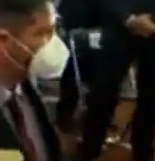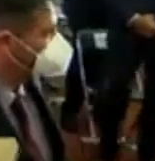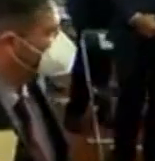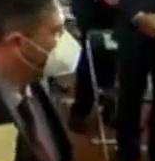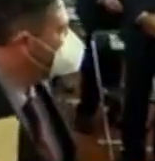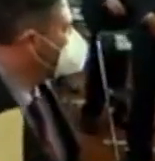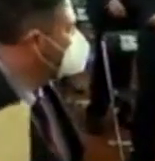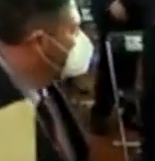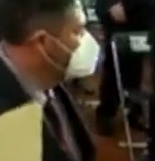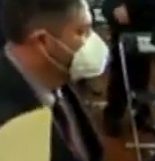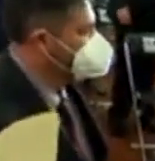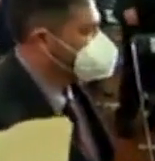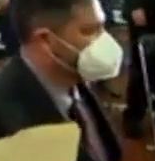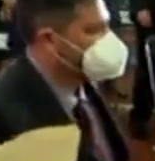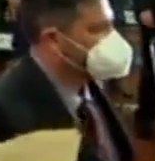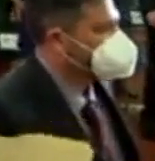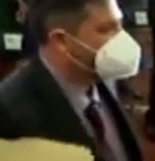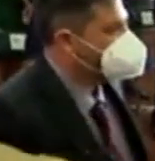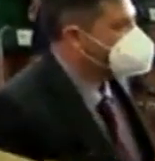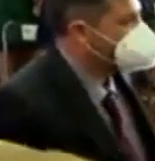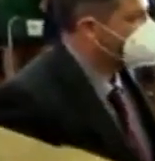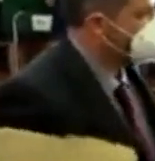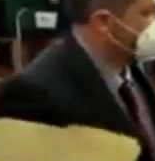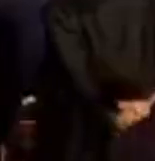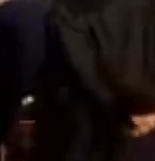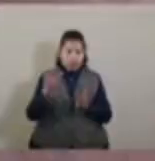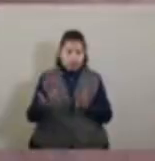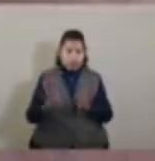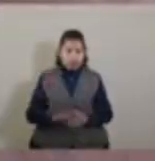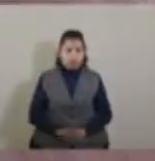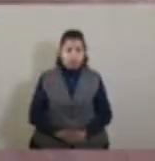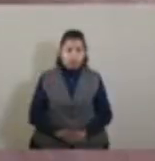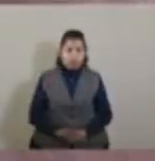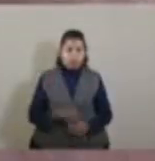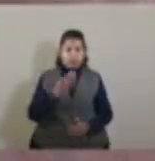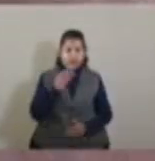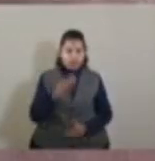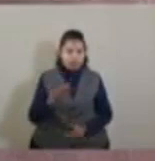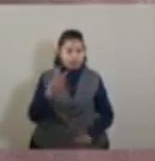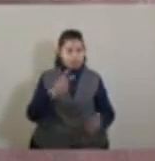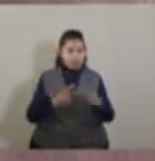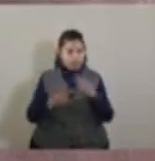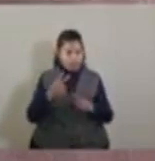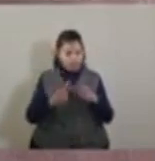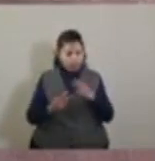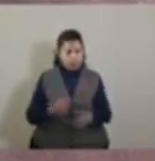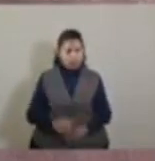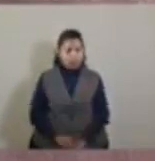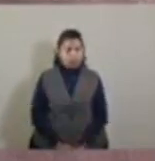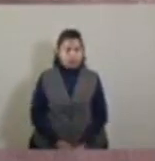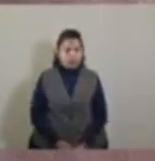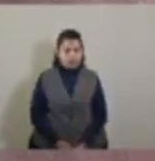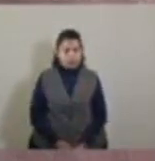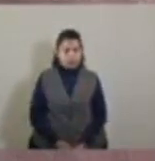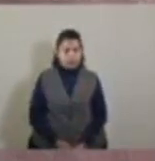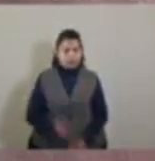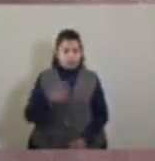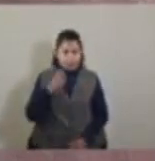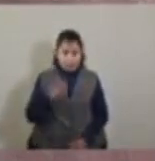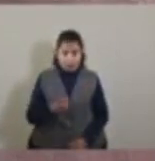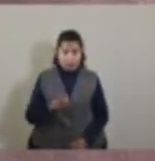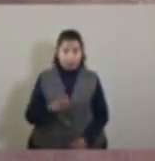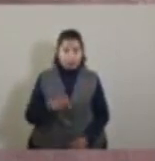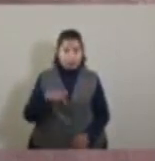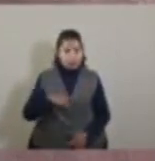Juárez García, en tanto que la preparatoria fue en la Francisco García Salinas. Es licenciado en Derecho por la Universidad Autónoma de